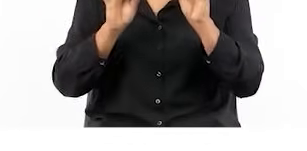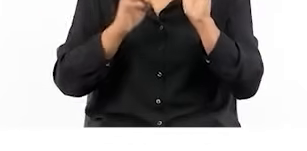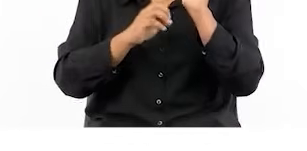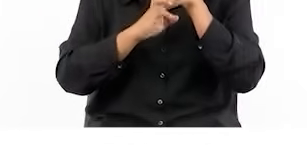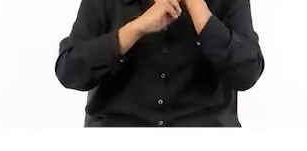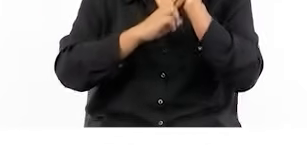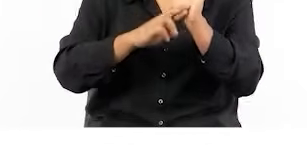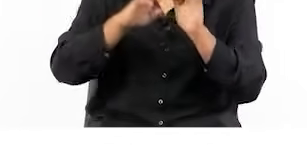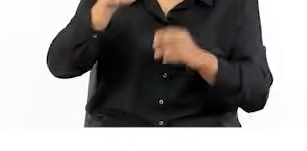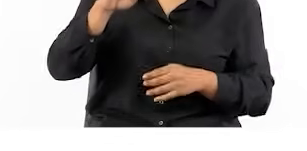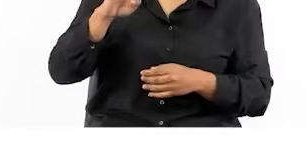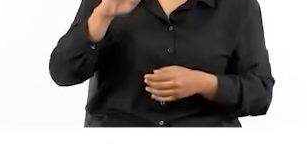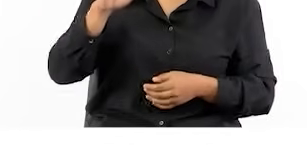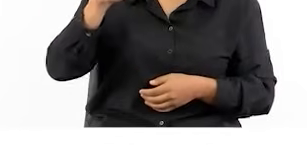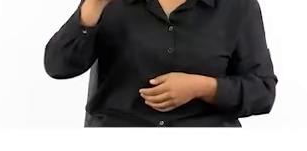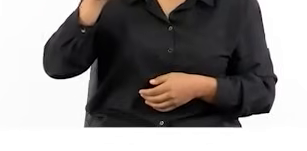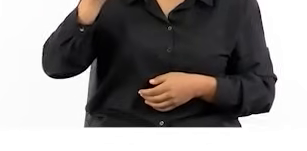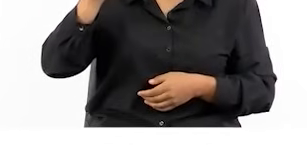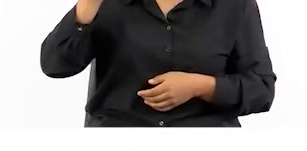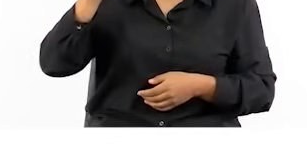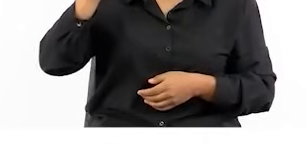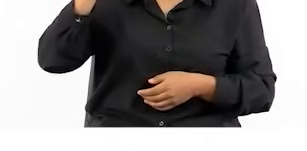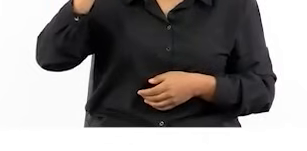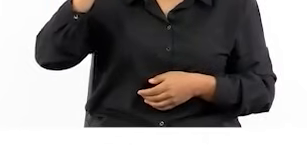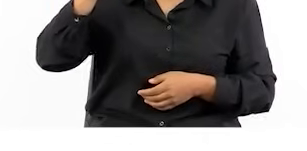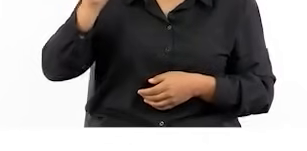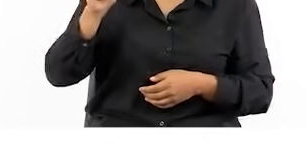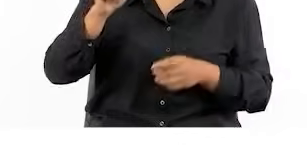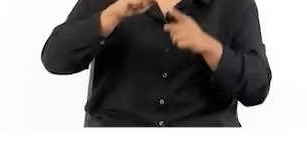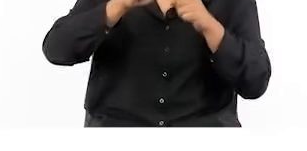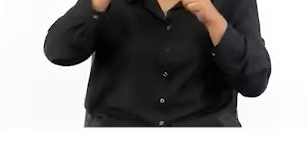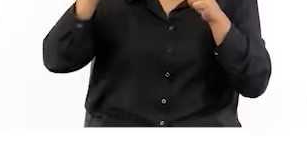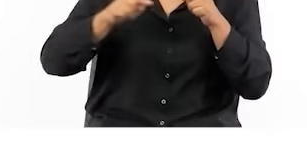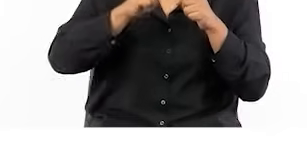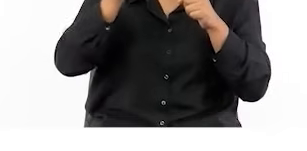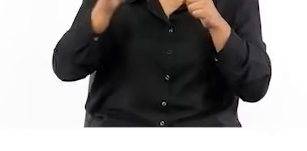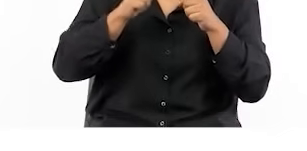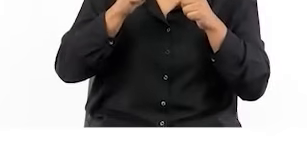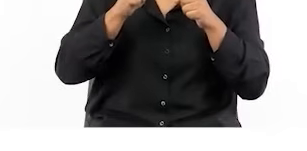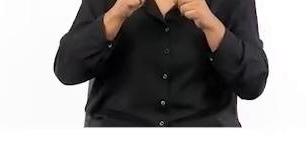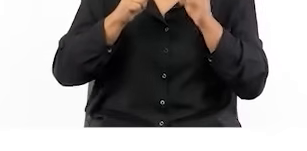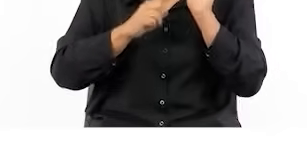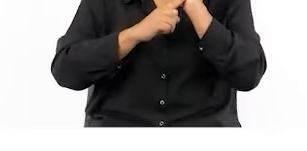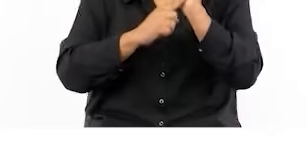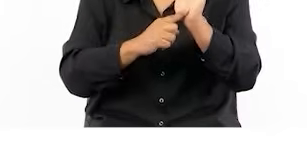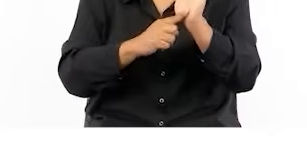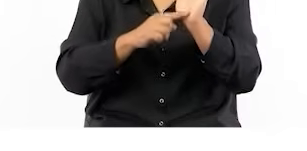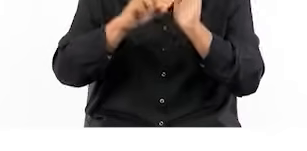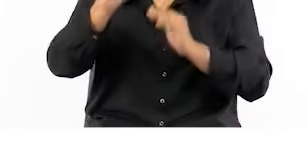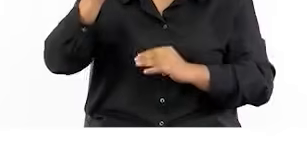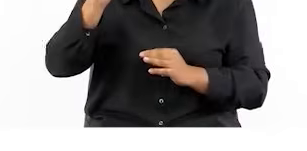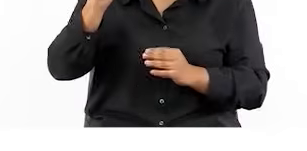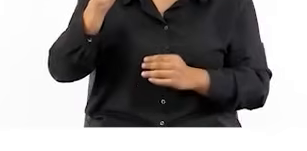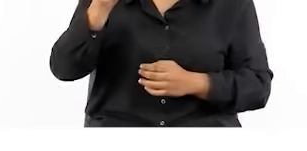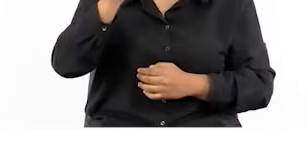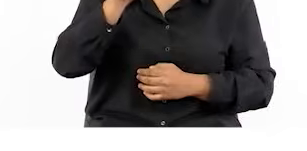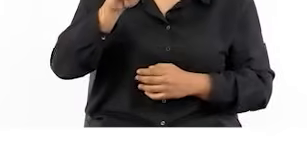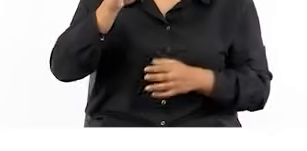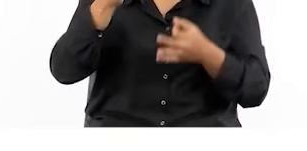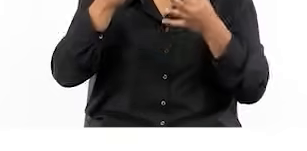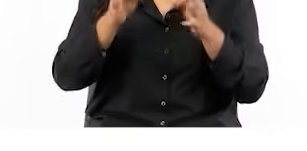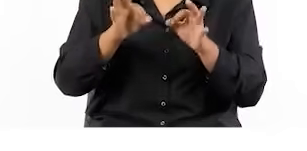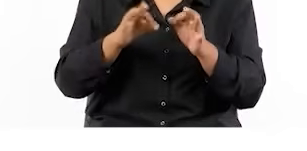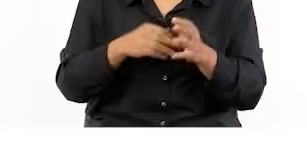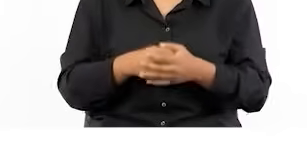galaxias. Se representan con la letra E, las elípticas. También las espirales son representadas